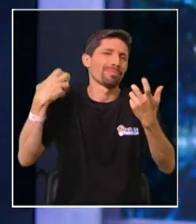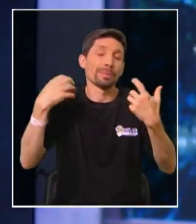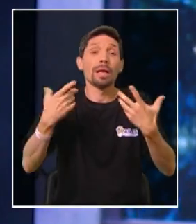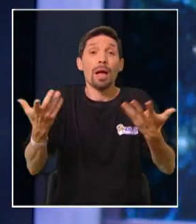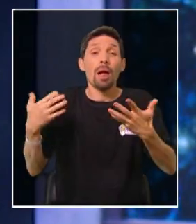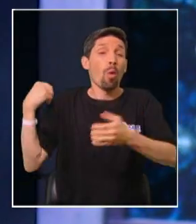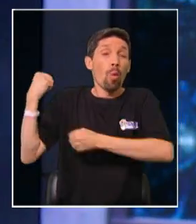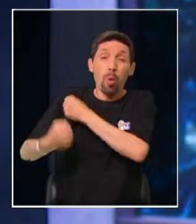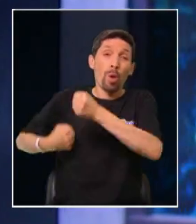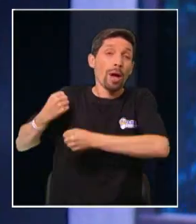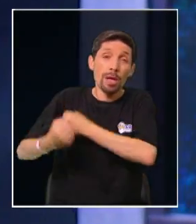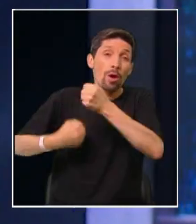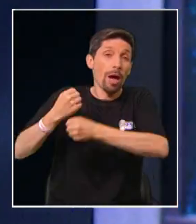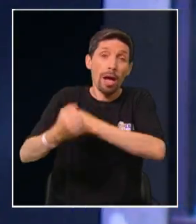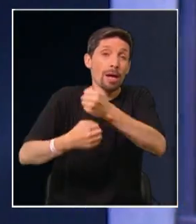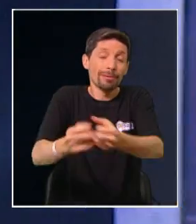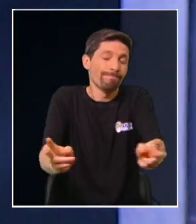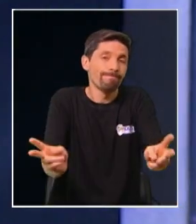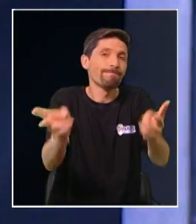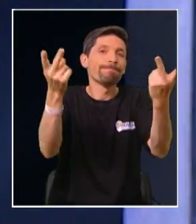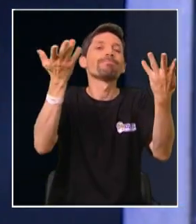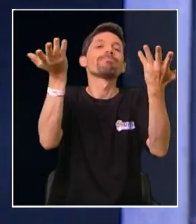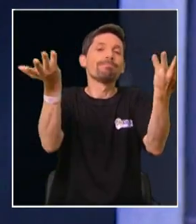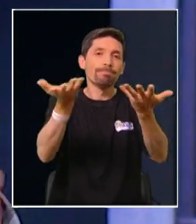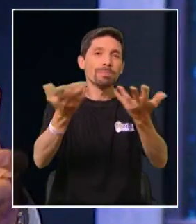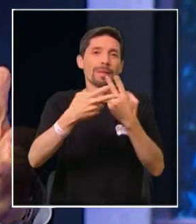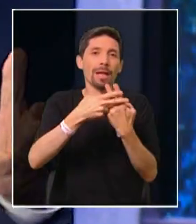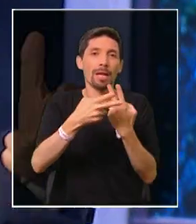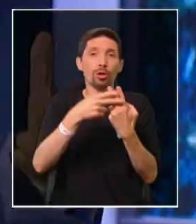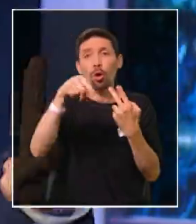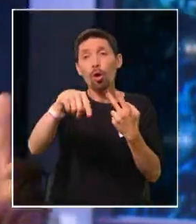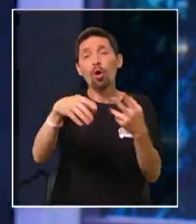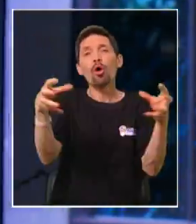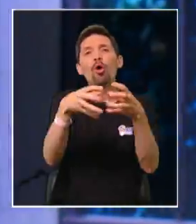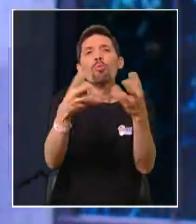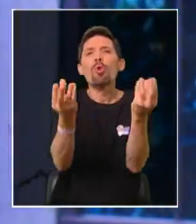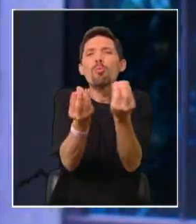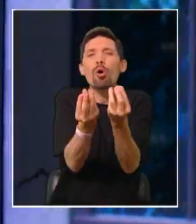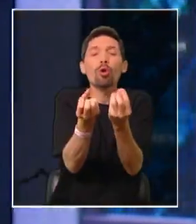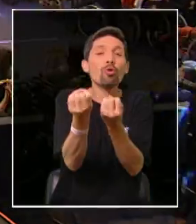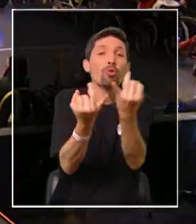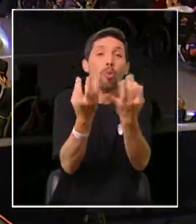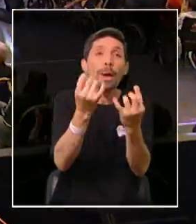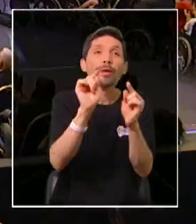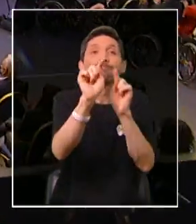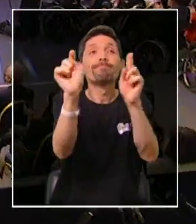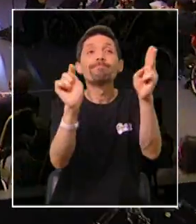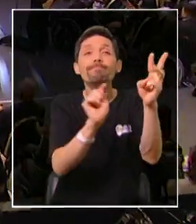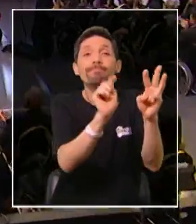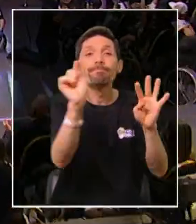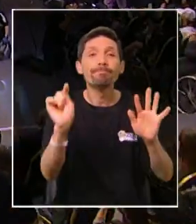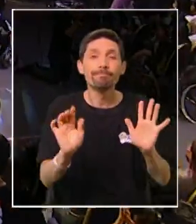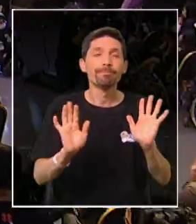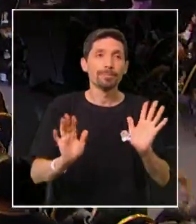este aplauso de nuestro público escaso que tenemos hoy día porque tenemos un aforo importante.